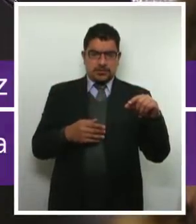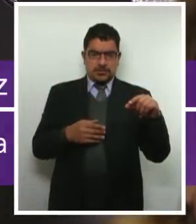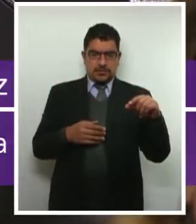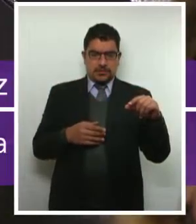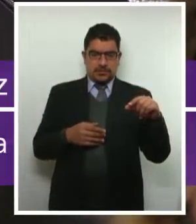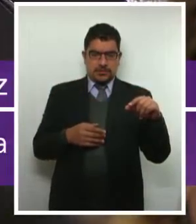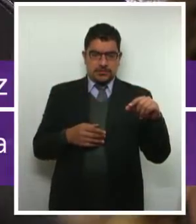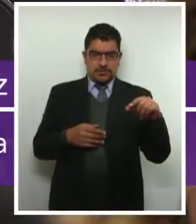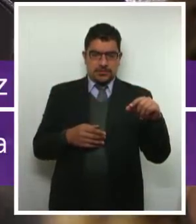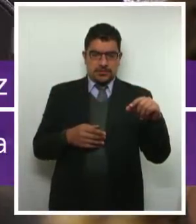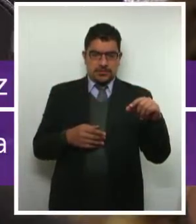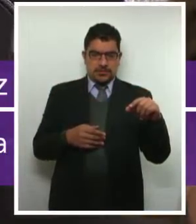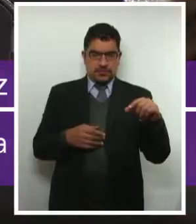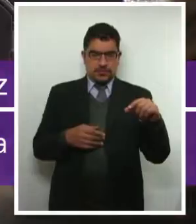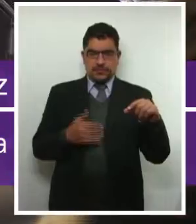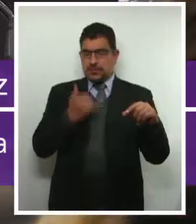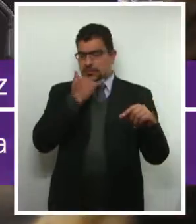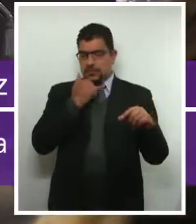El